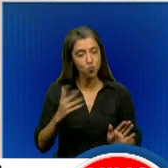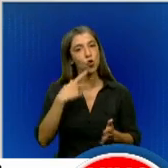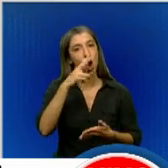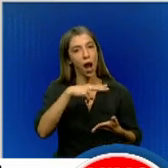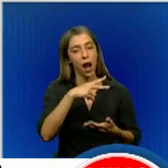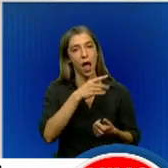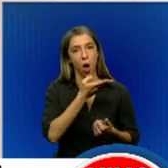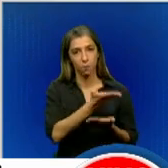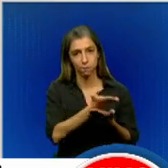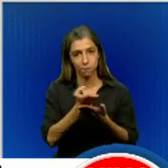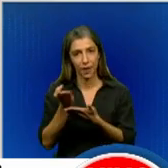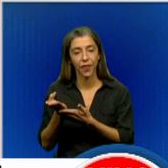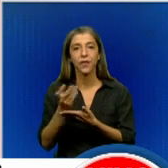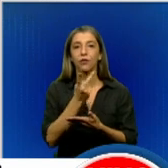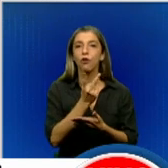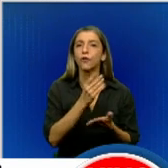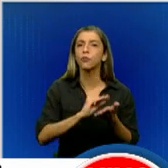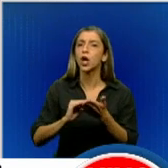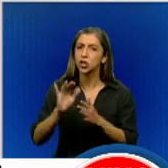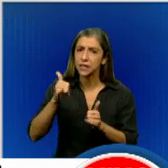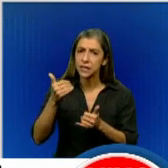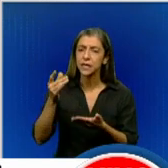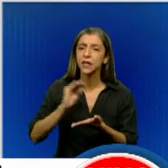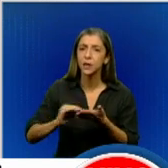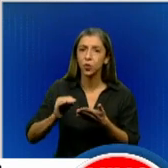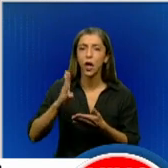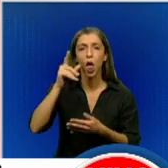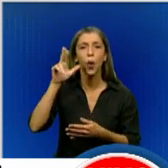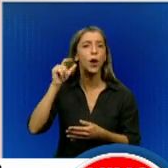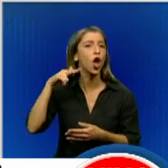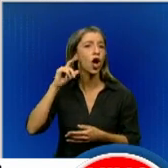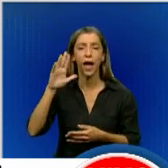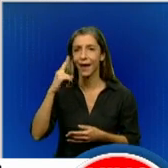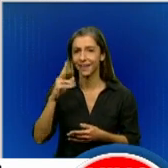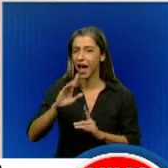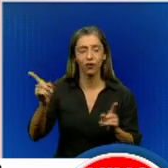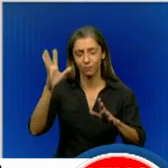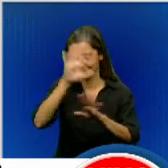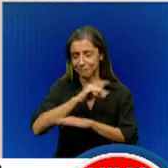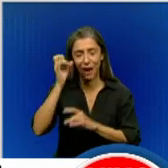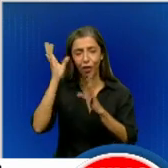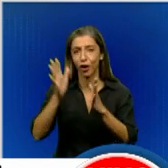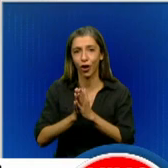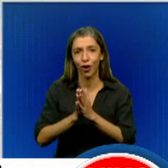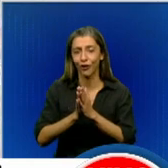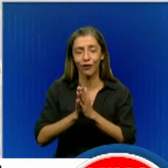los dos y diputado berhongaray el nuevo verona - perdón